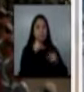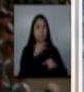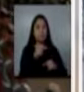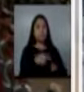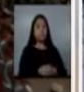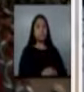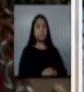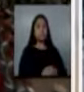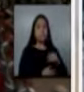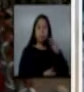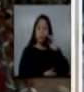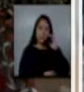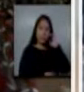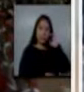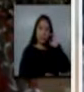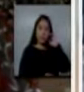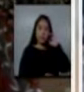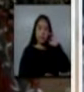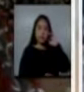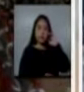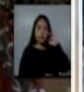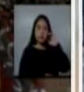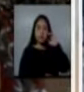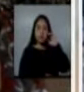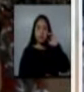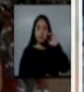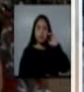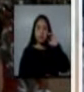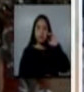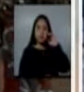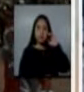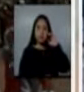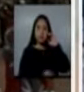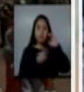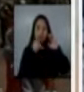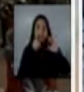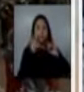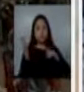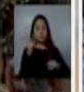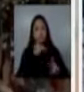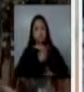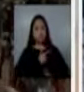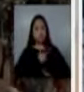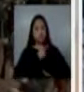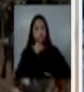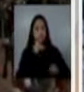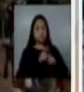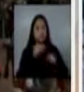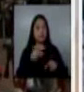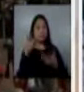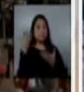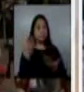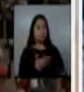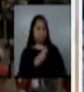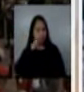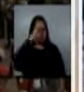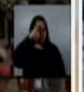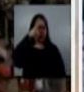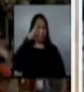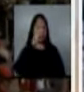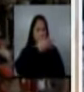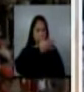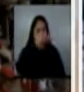la sexta calle, que es el lado frente al Palacio Nacional, también entre sexta y séptima avenida. Es únicamente el cierre de dos